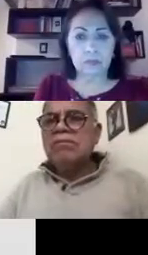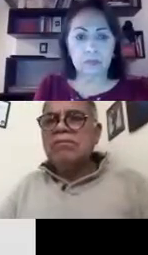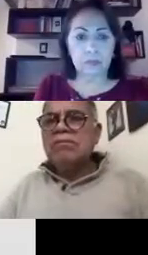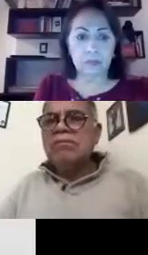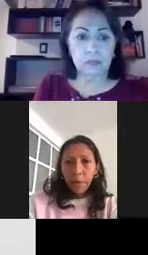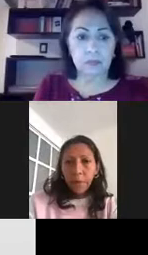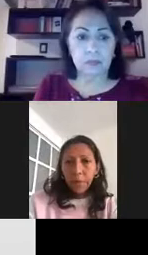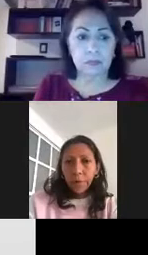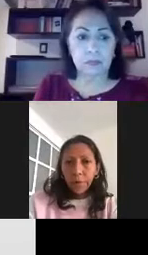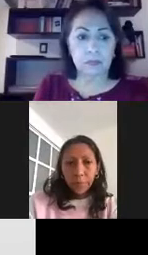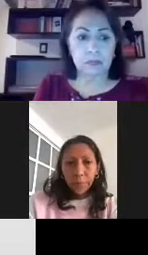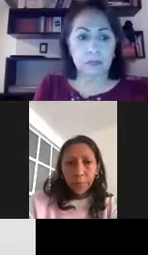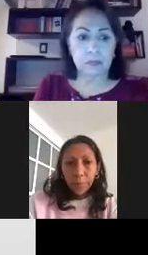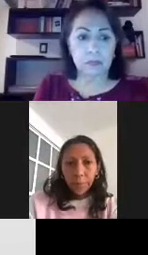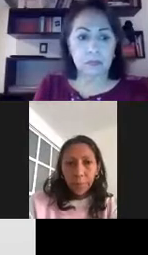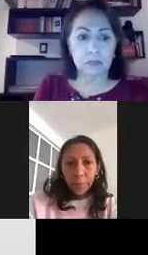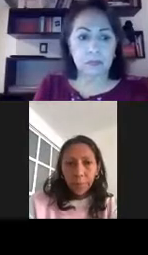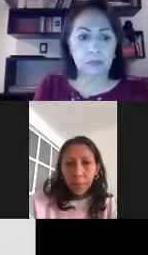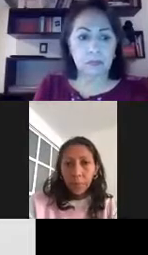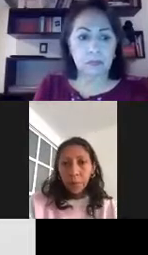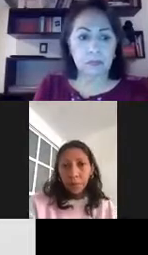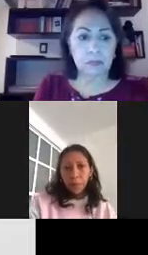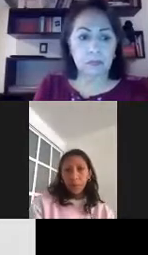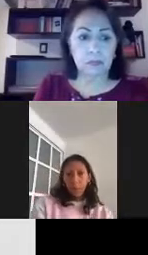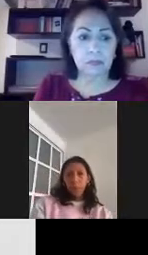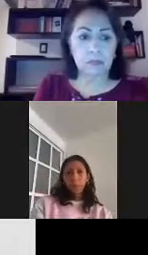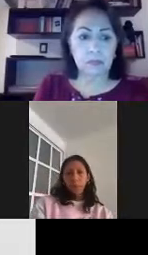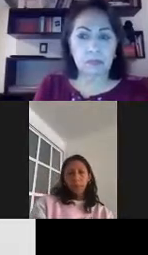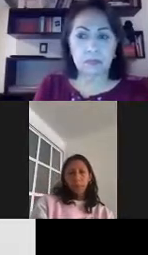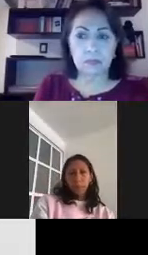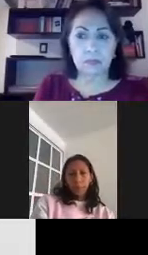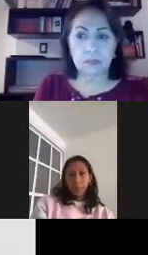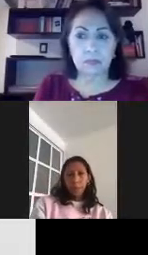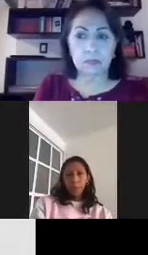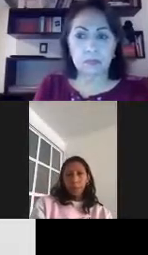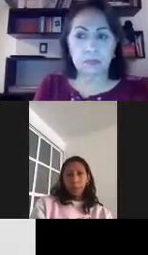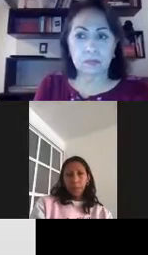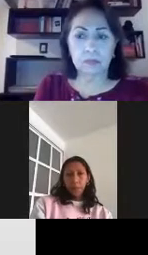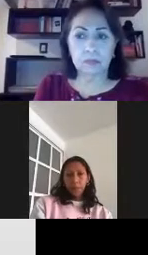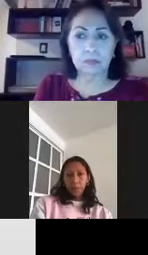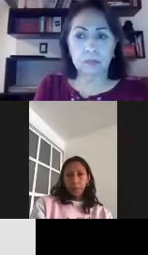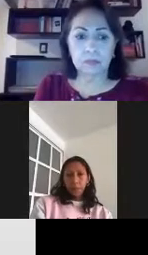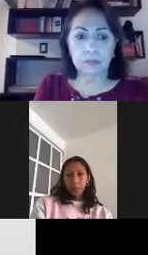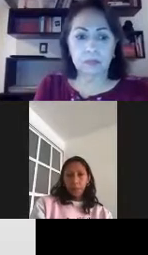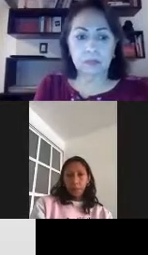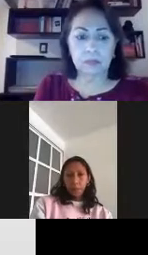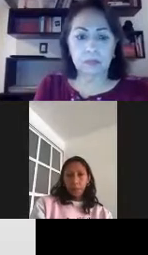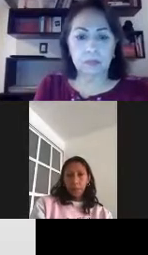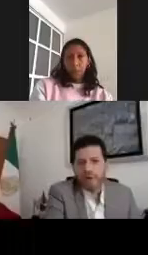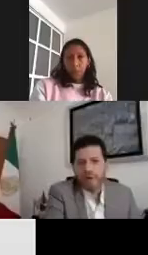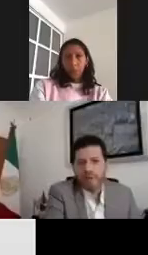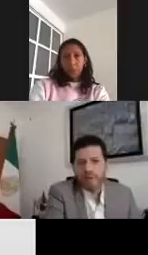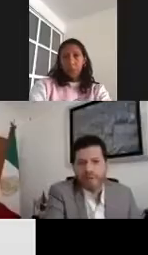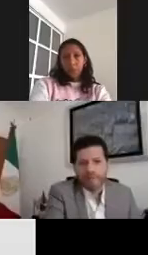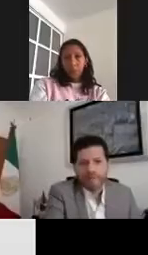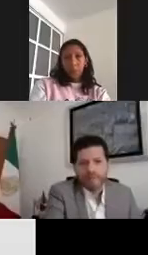Evelyn Parra, a favor Armando Tonatiuh González Queis Víctor Hugo Lobo Román Víctor Hugo